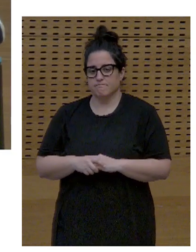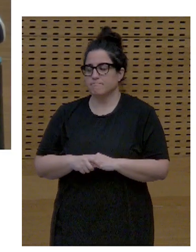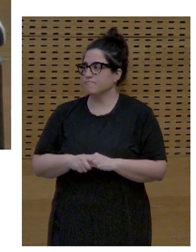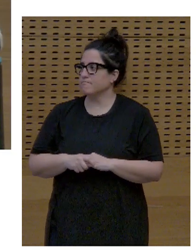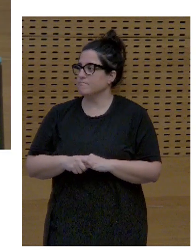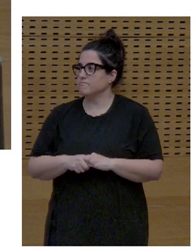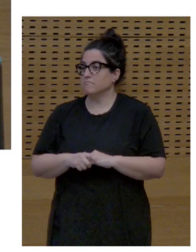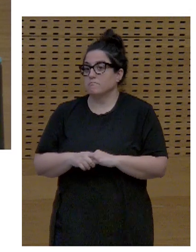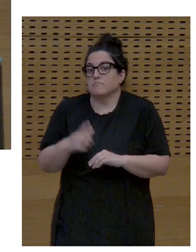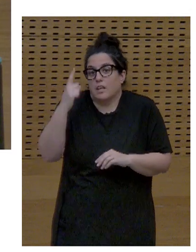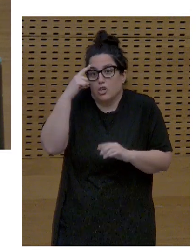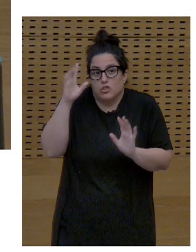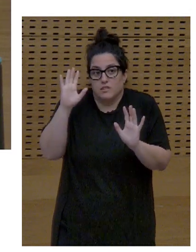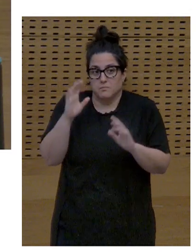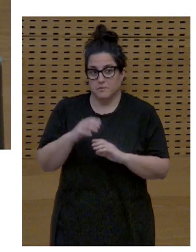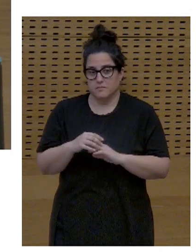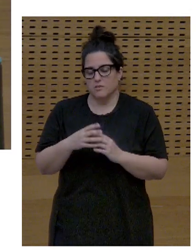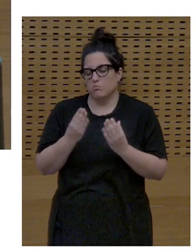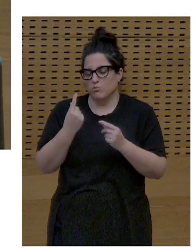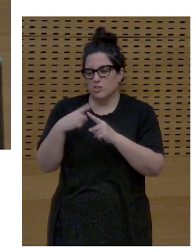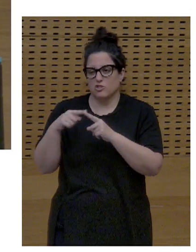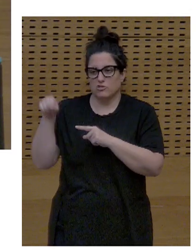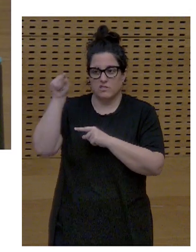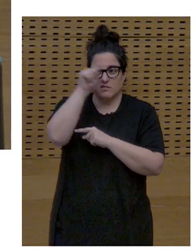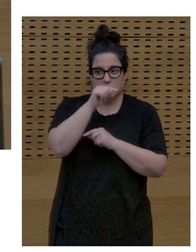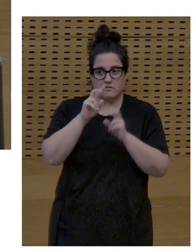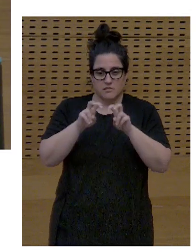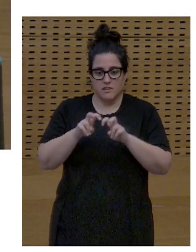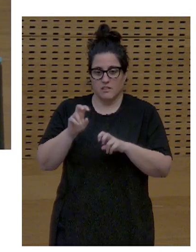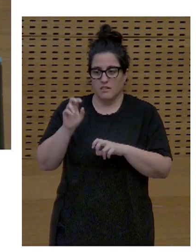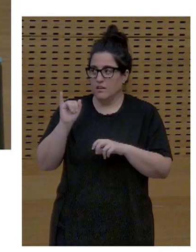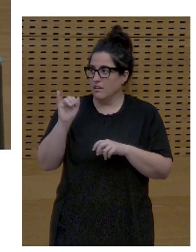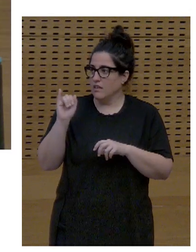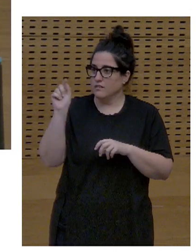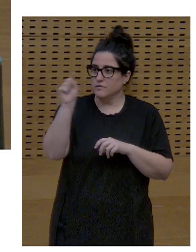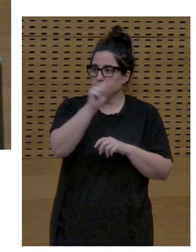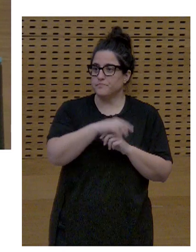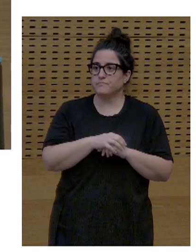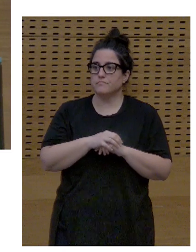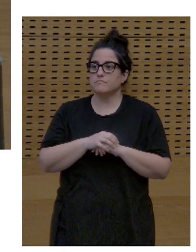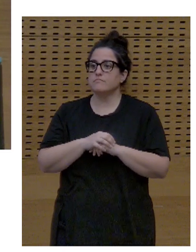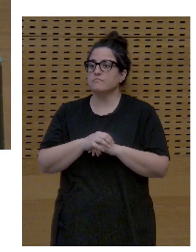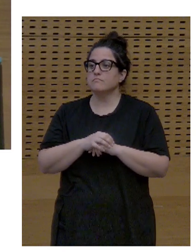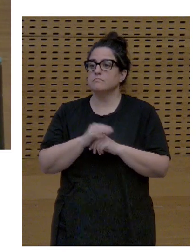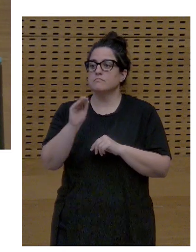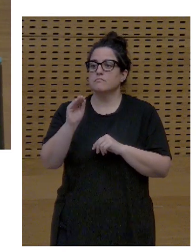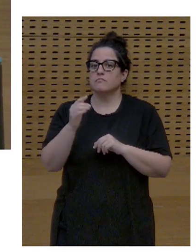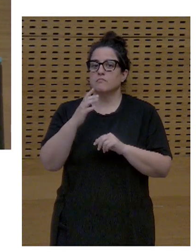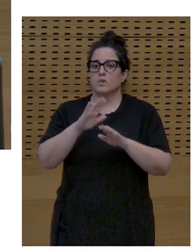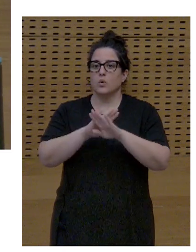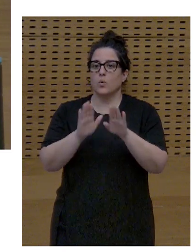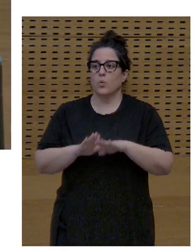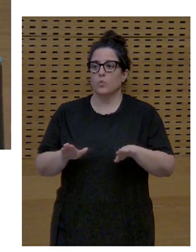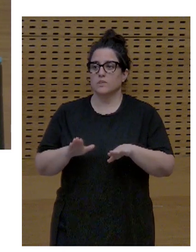Que yo sepa, pero claro, hay tanta cosa, sí. Bueno, una última pregunta, porque más que nada porque